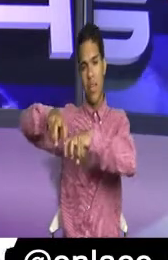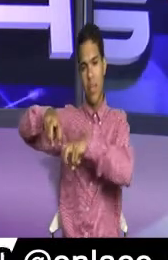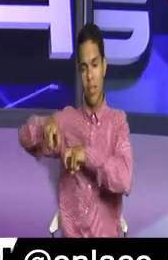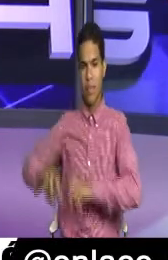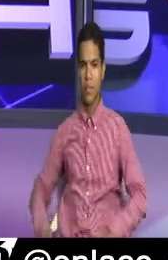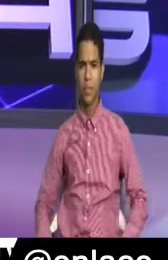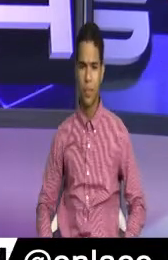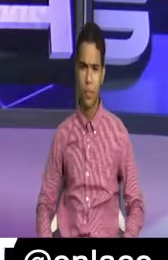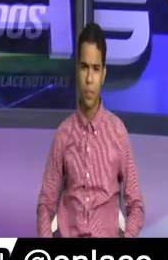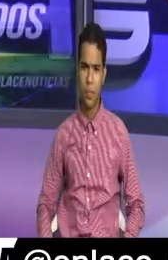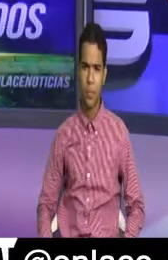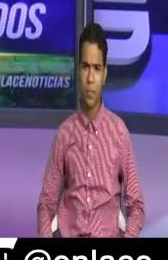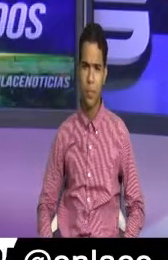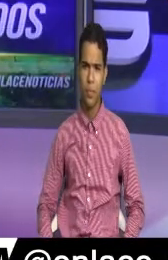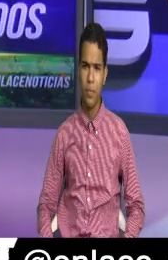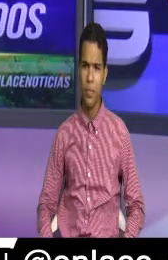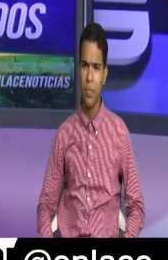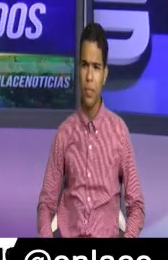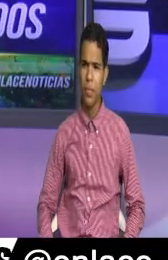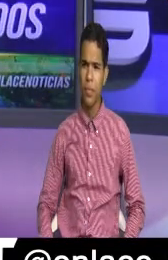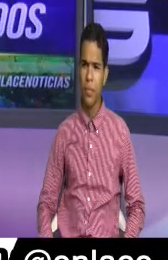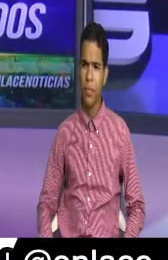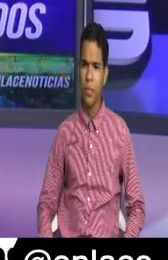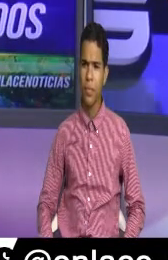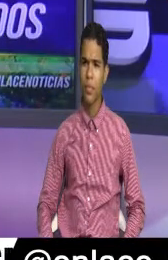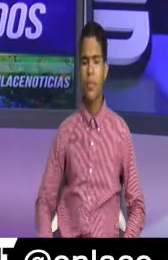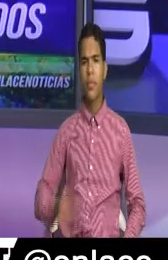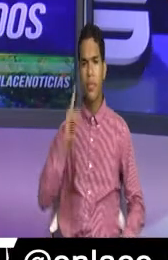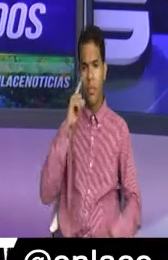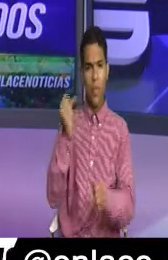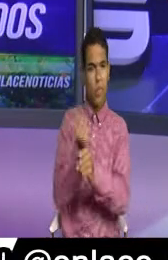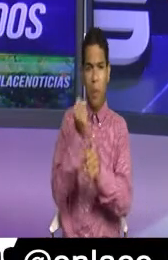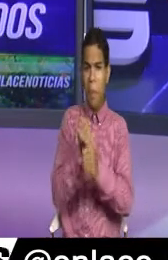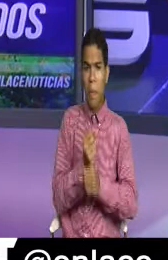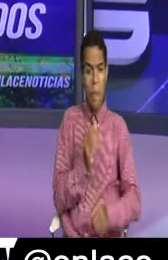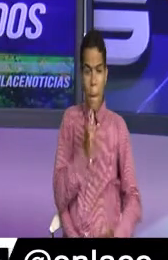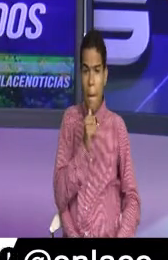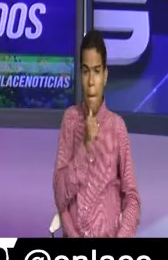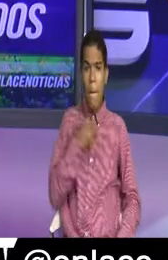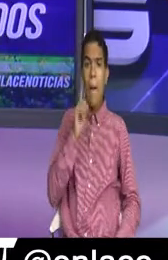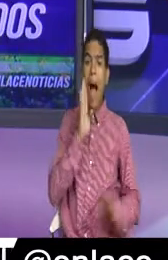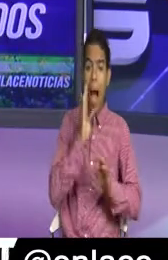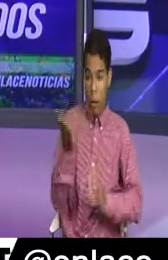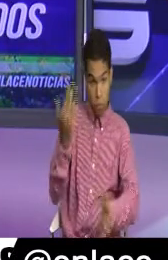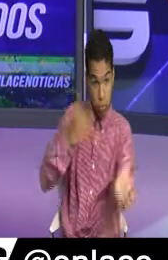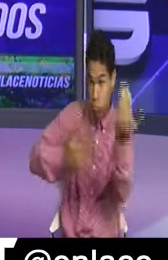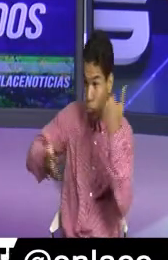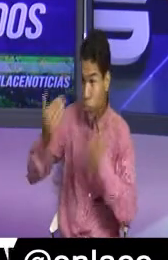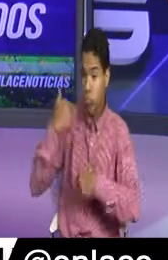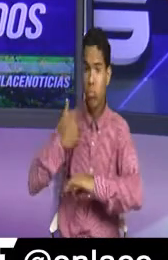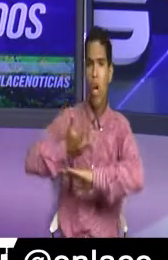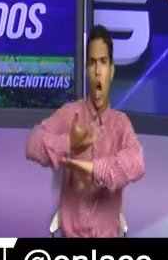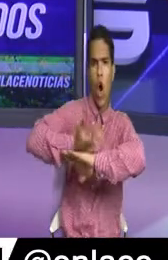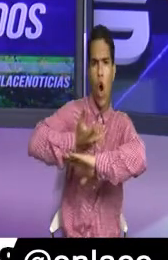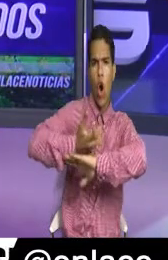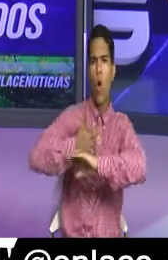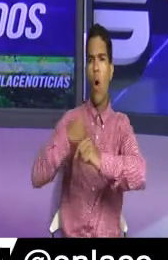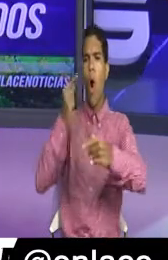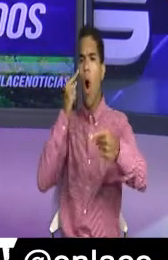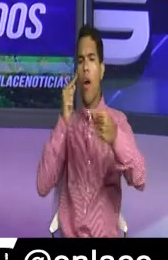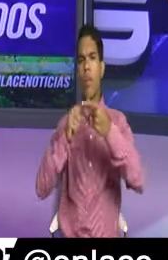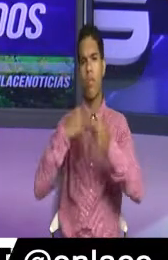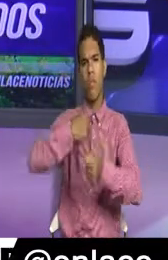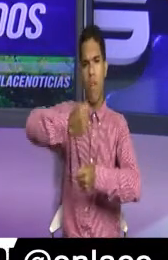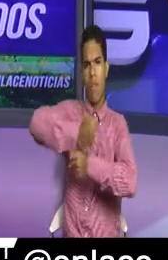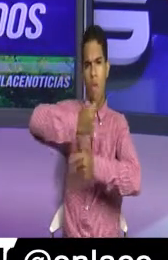Un encuentro de desempleados está previsto para mañana martes en la cancha de la Cotradeco en horas de la tarde. Buscan que se contrate la mano de obra local por